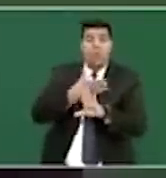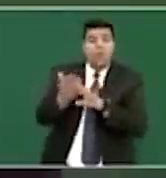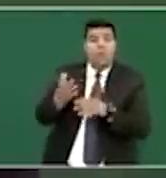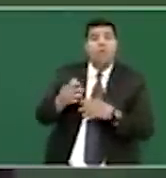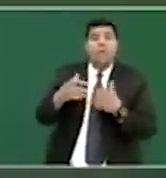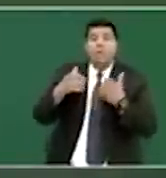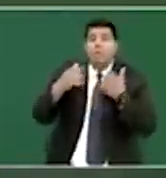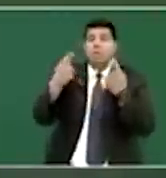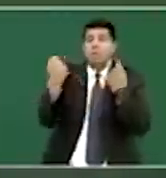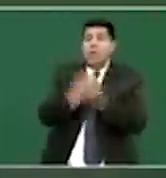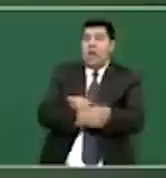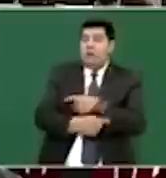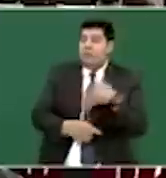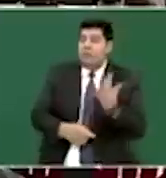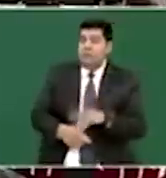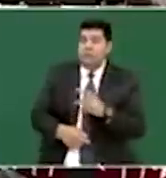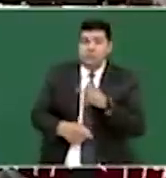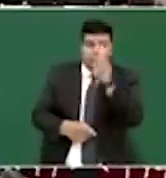Nos